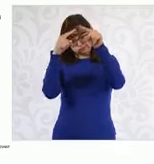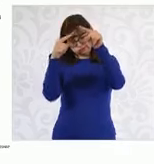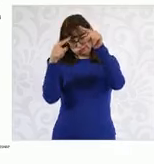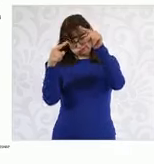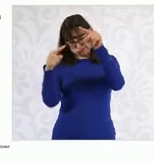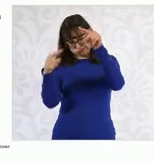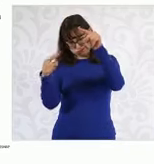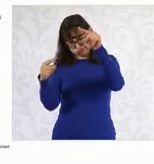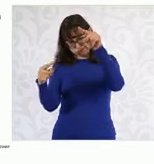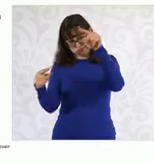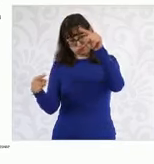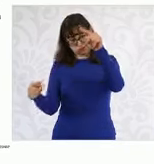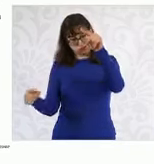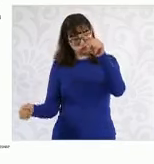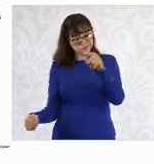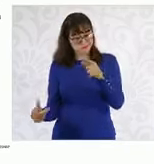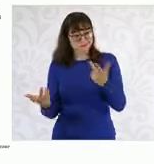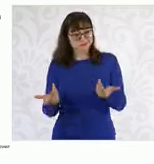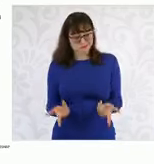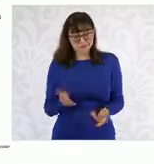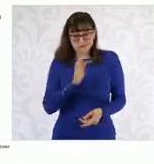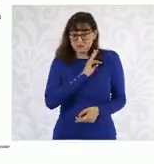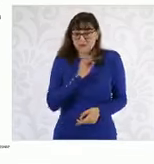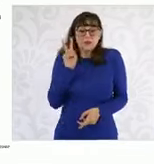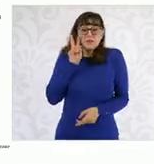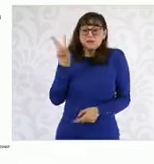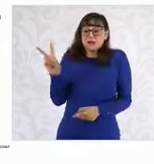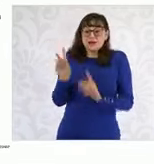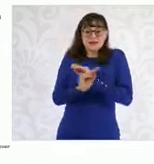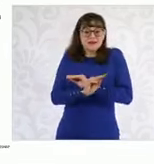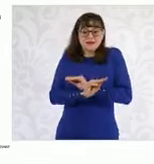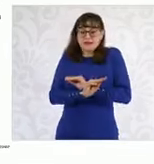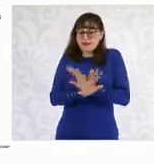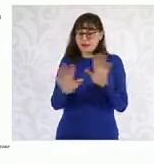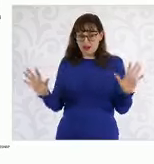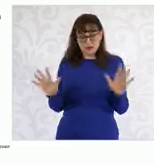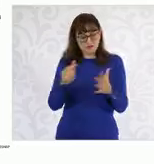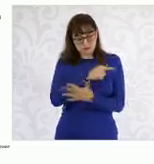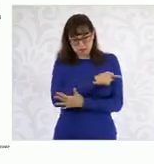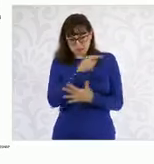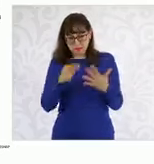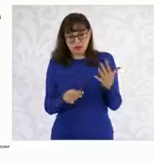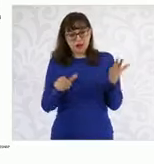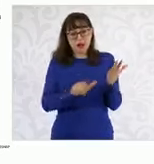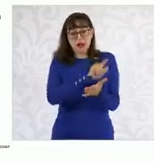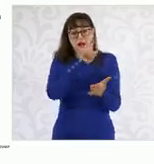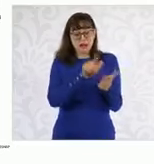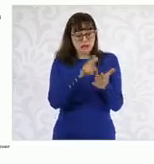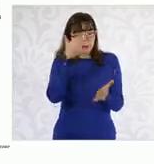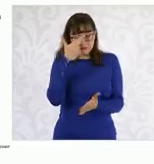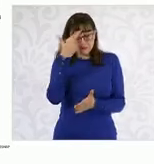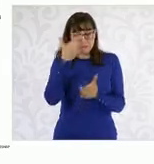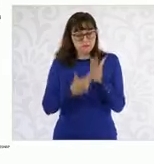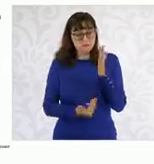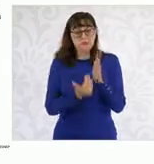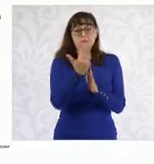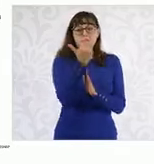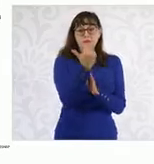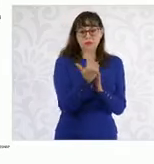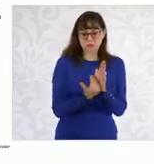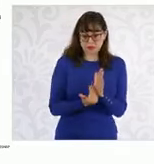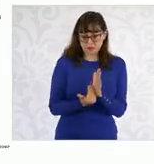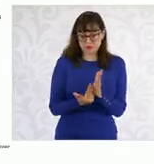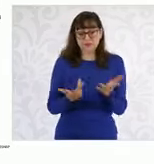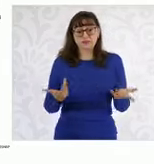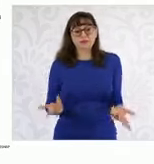los delitos vienen con una tendencia descendente: homicidio doloso, feminicidio y lesiones por arma de fuego. En lesiones por arma de